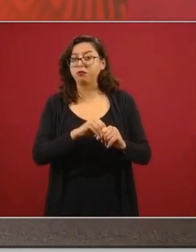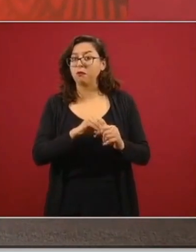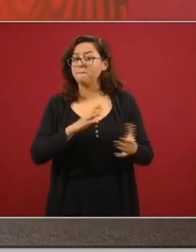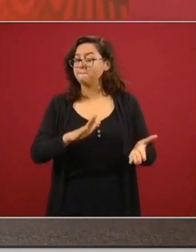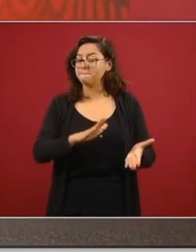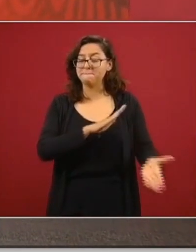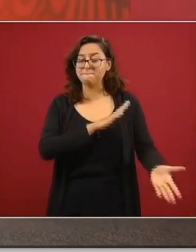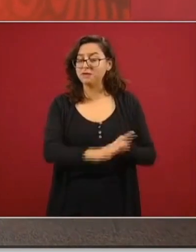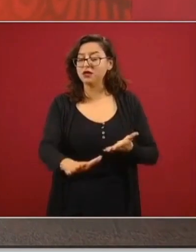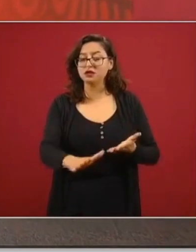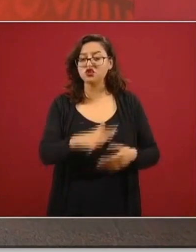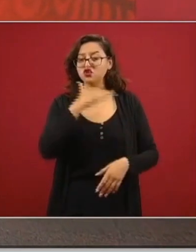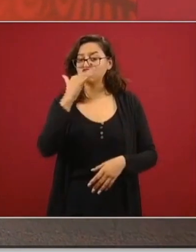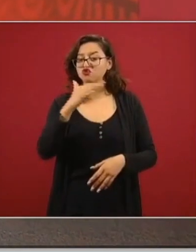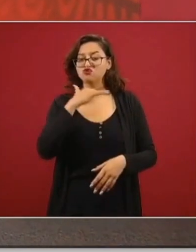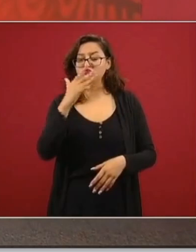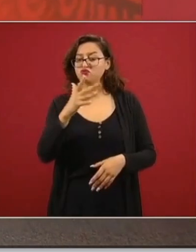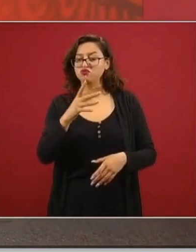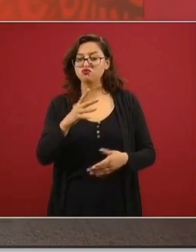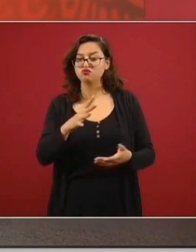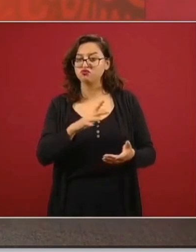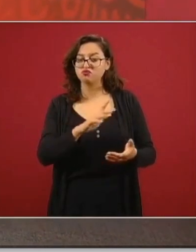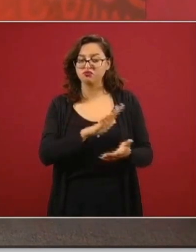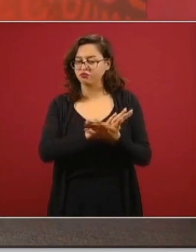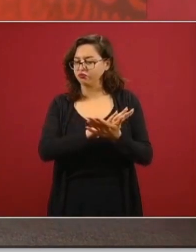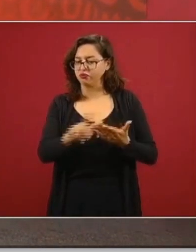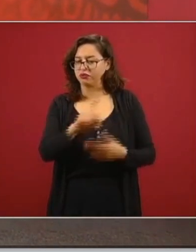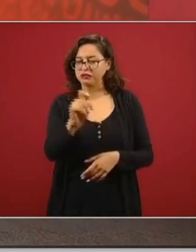objetivos,